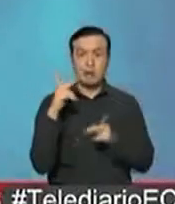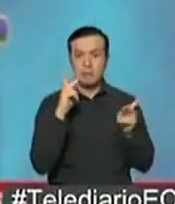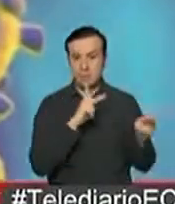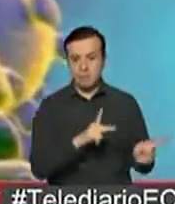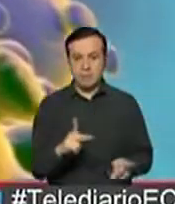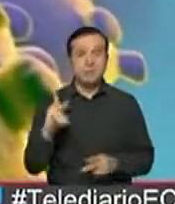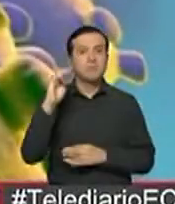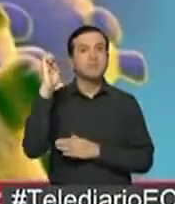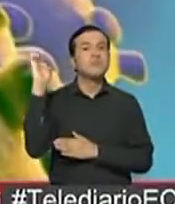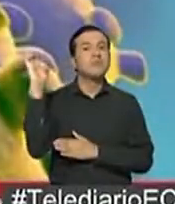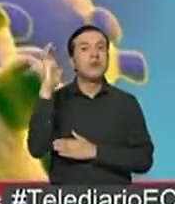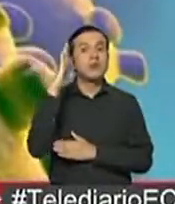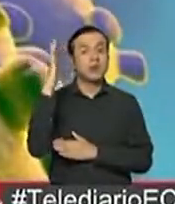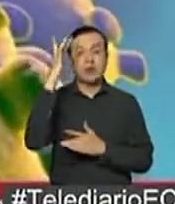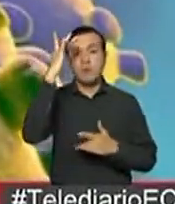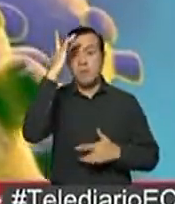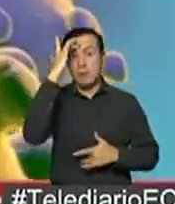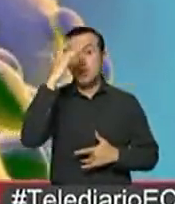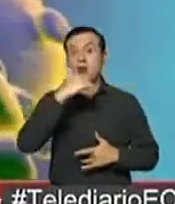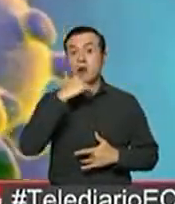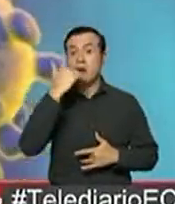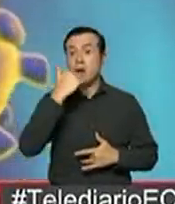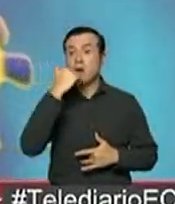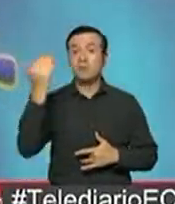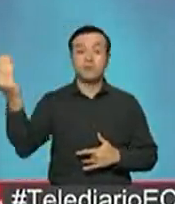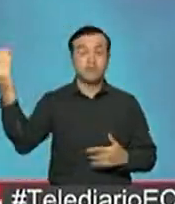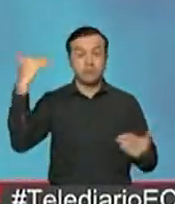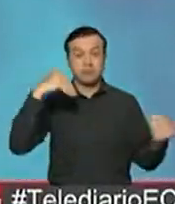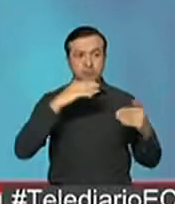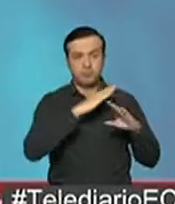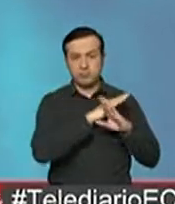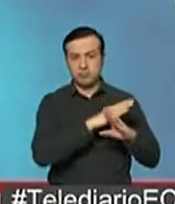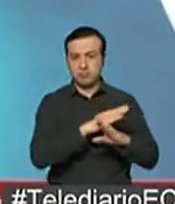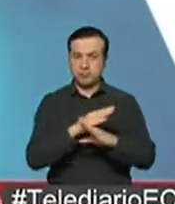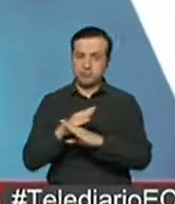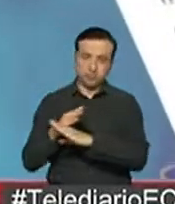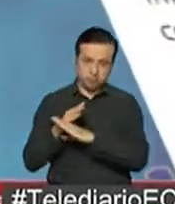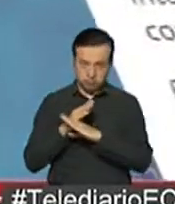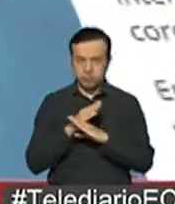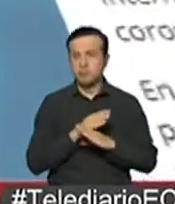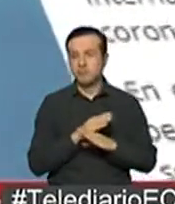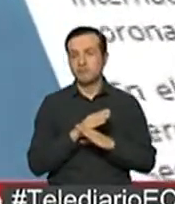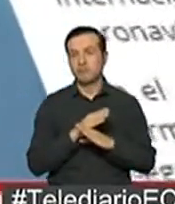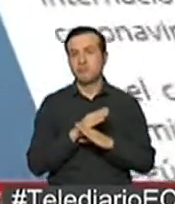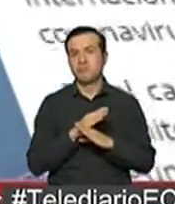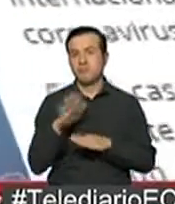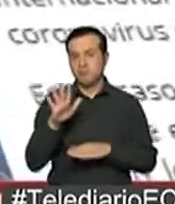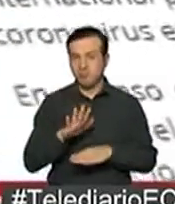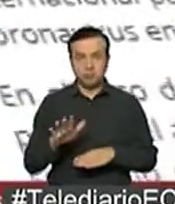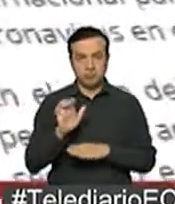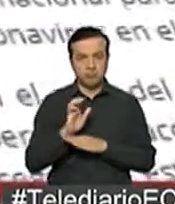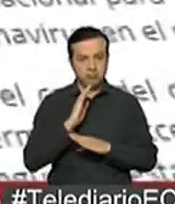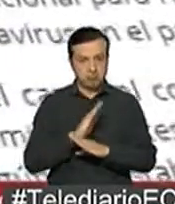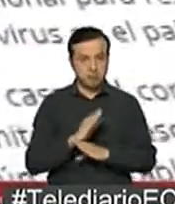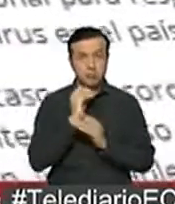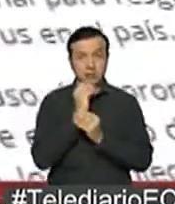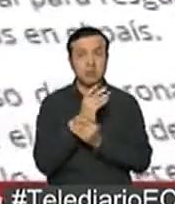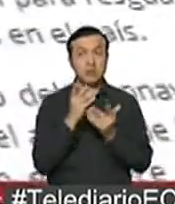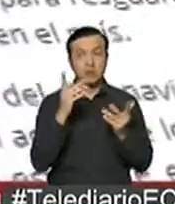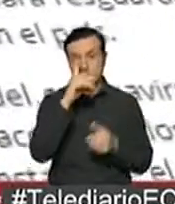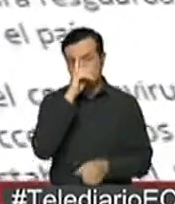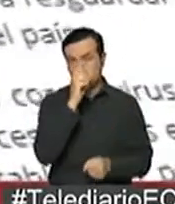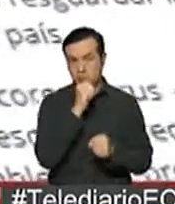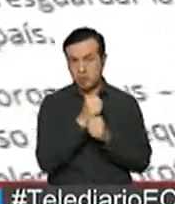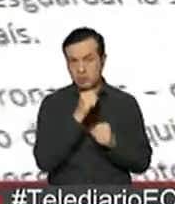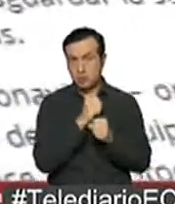contingencia para prevenir cualquier enfermedad epidemiológica que pueda ingresar por los aeropuertos del país dio a conocer que trabaja